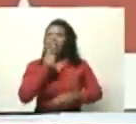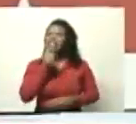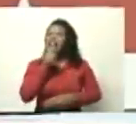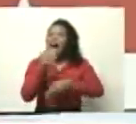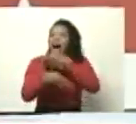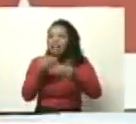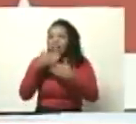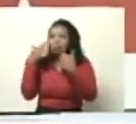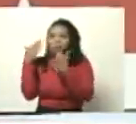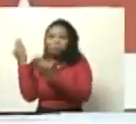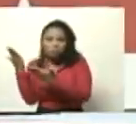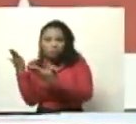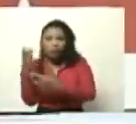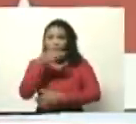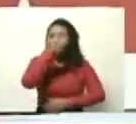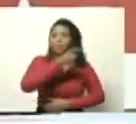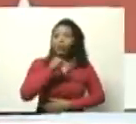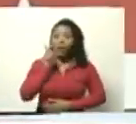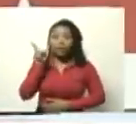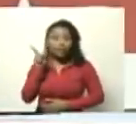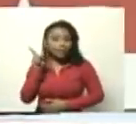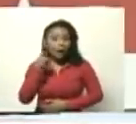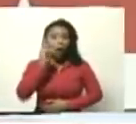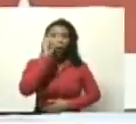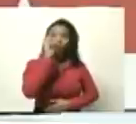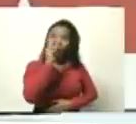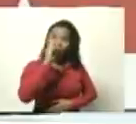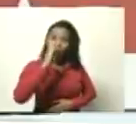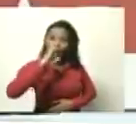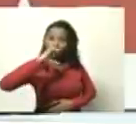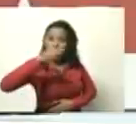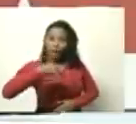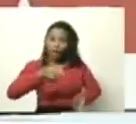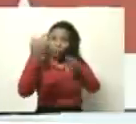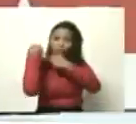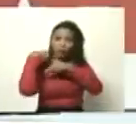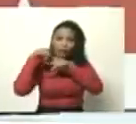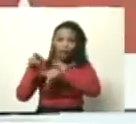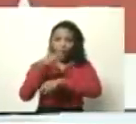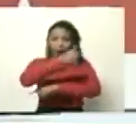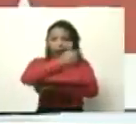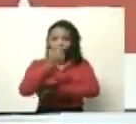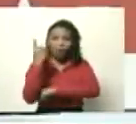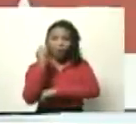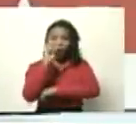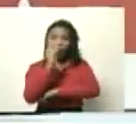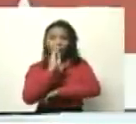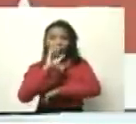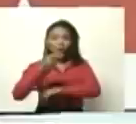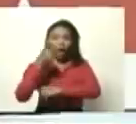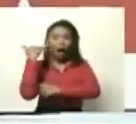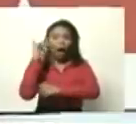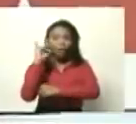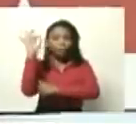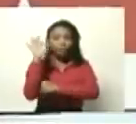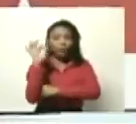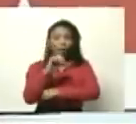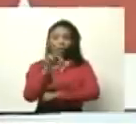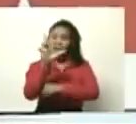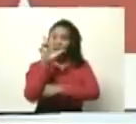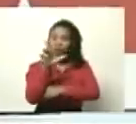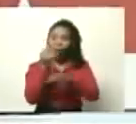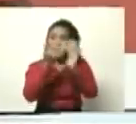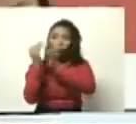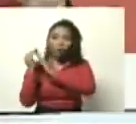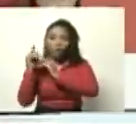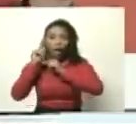eso? La gente de esa VH, correspondiente a su VH. Cada VH tiene un promedio un poco más de